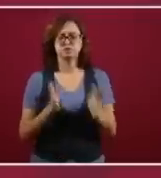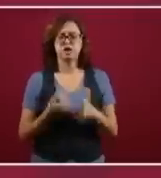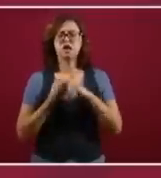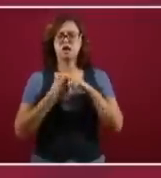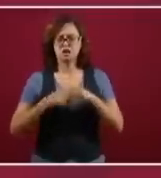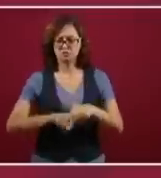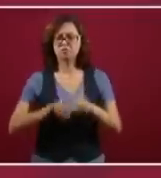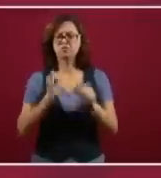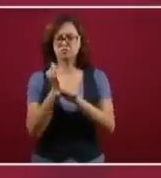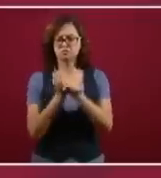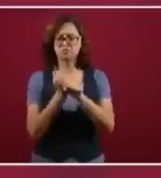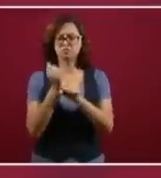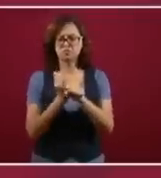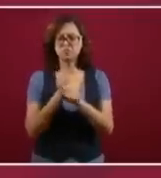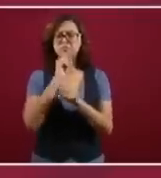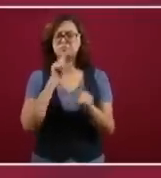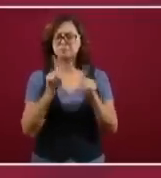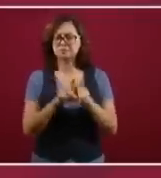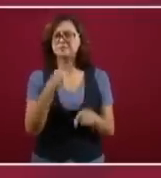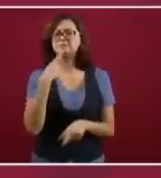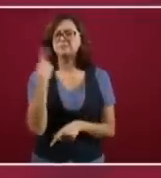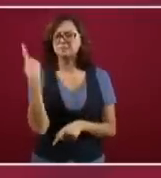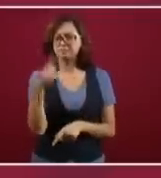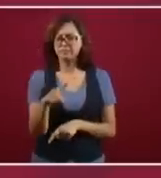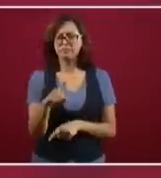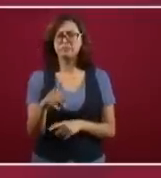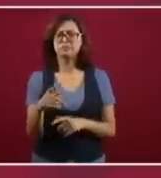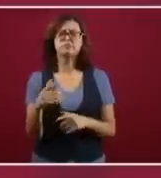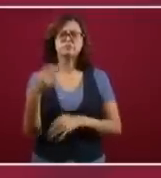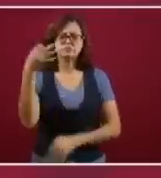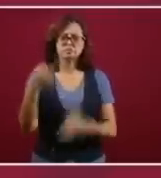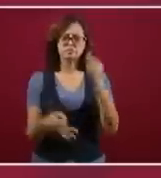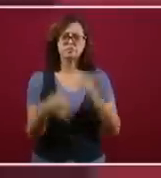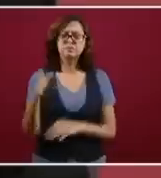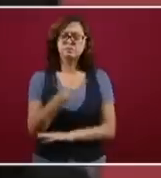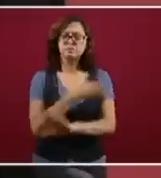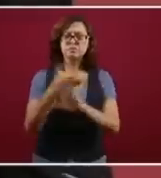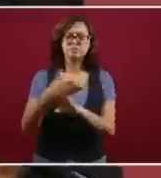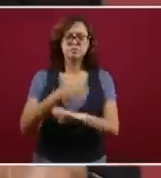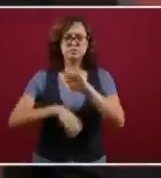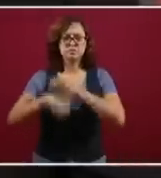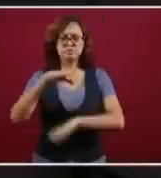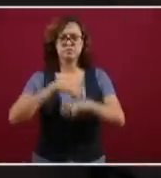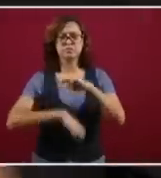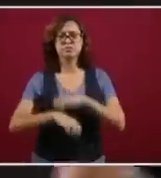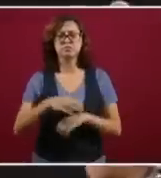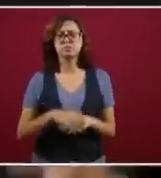hay un litigio con esta empresa. Desde luego